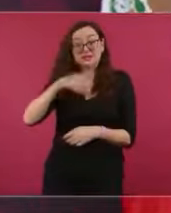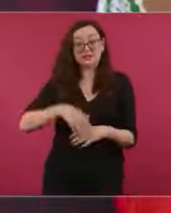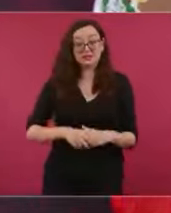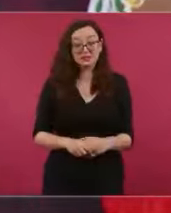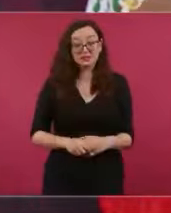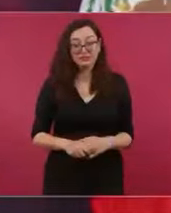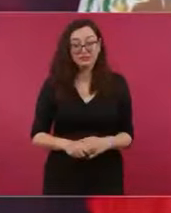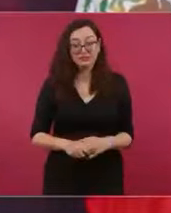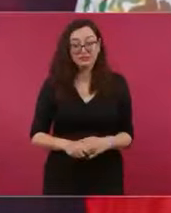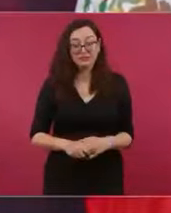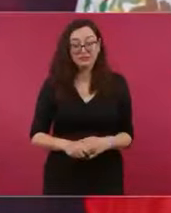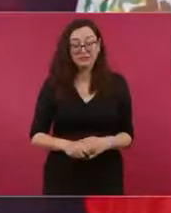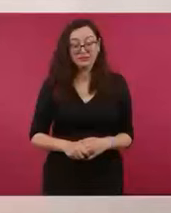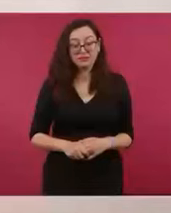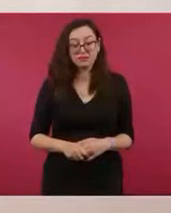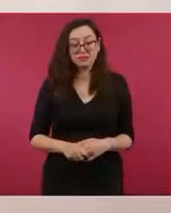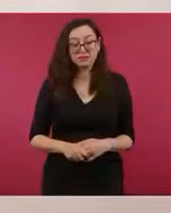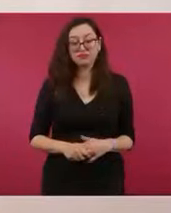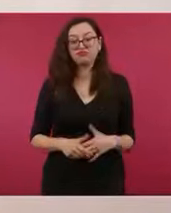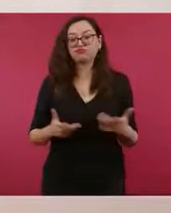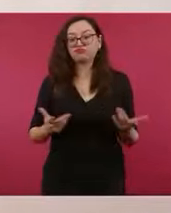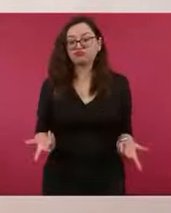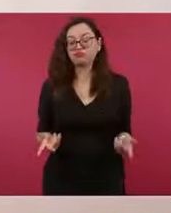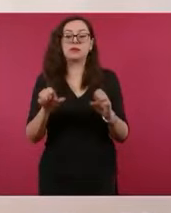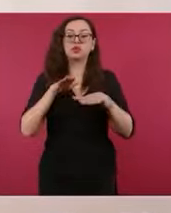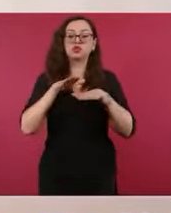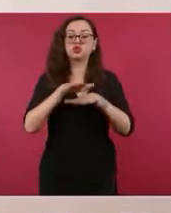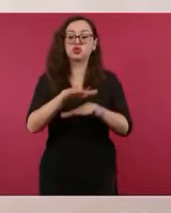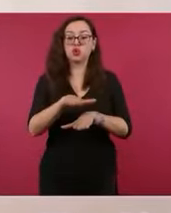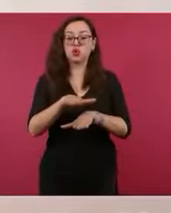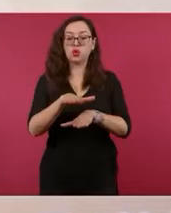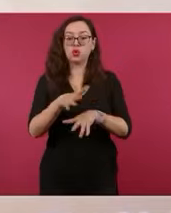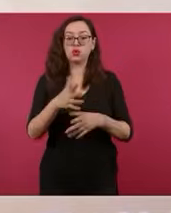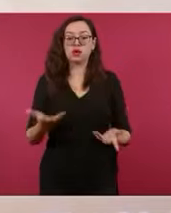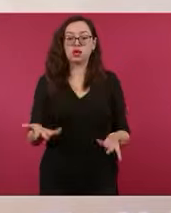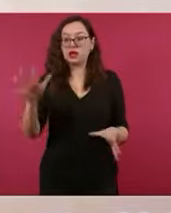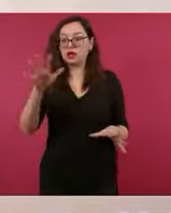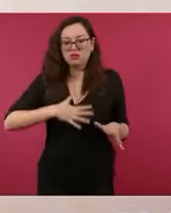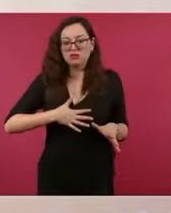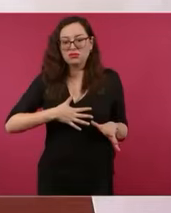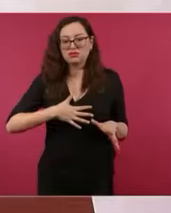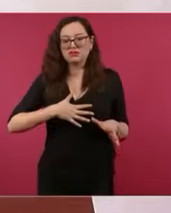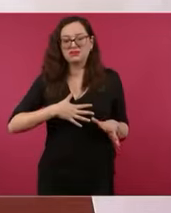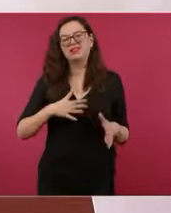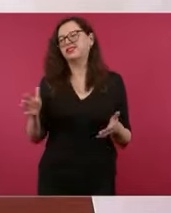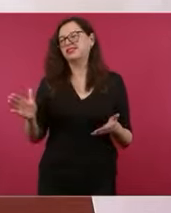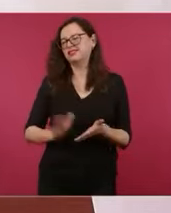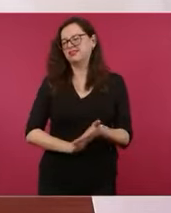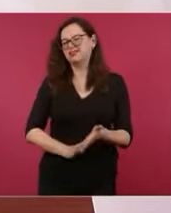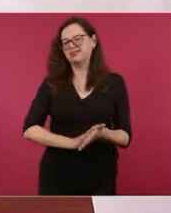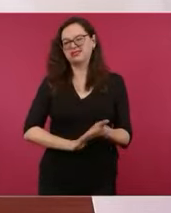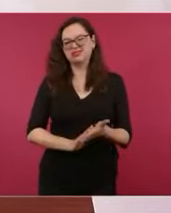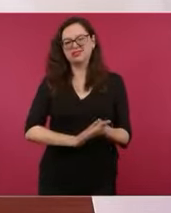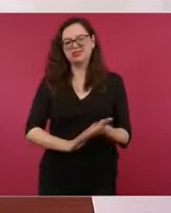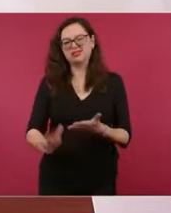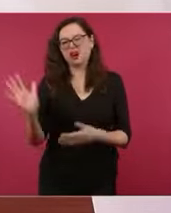trató de borrar todo lo relacionado con la justicia social, que